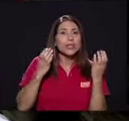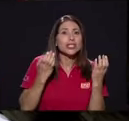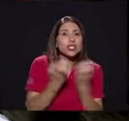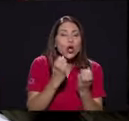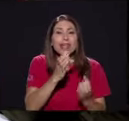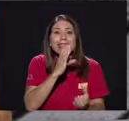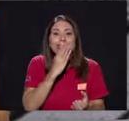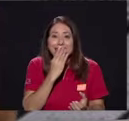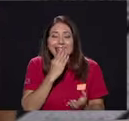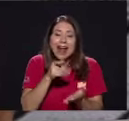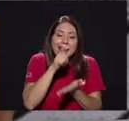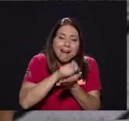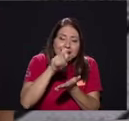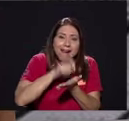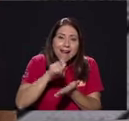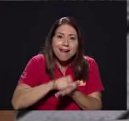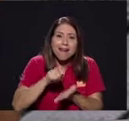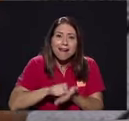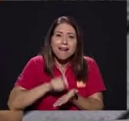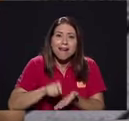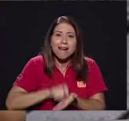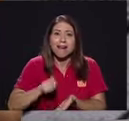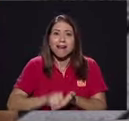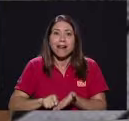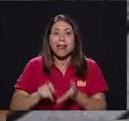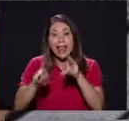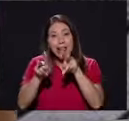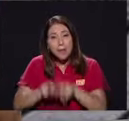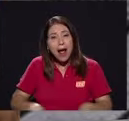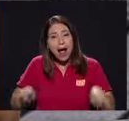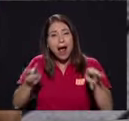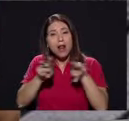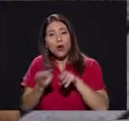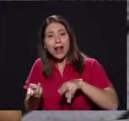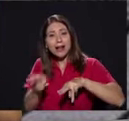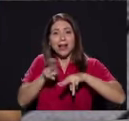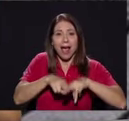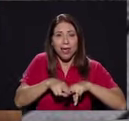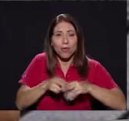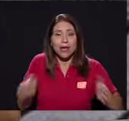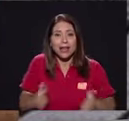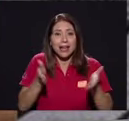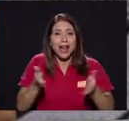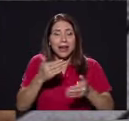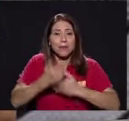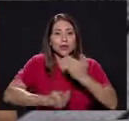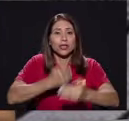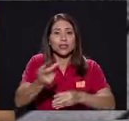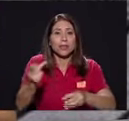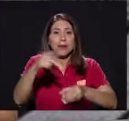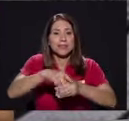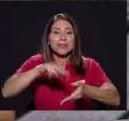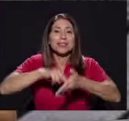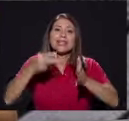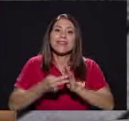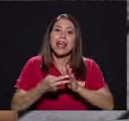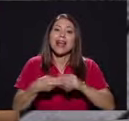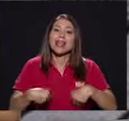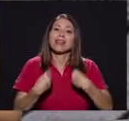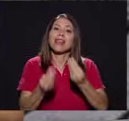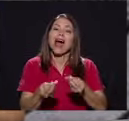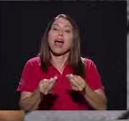redactora indígena. El valor agregado, el valor público de generar procesos de participación es que te da sostenibilidad a